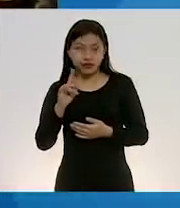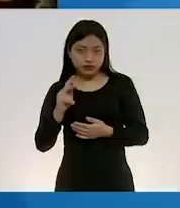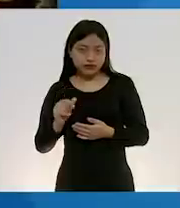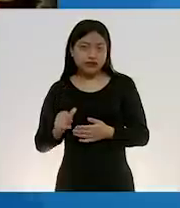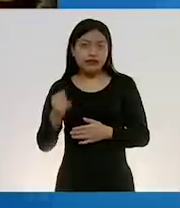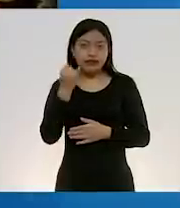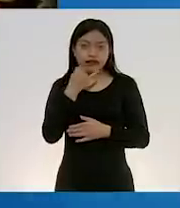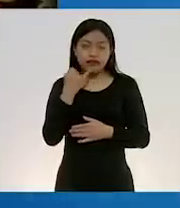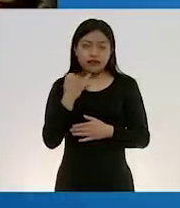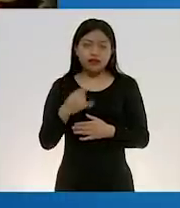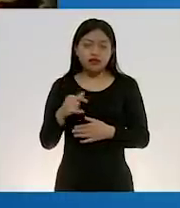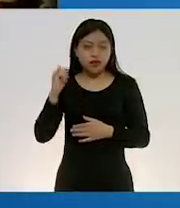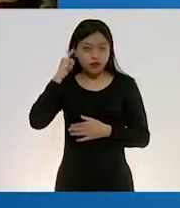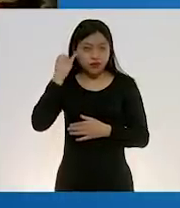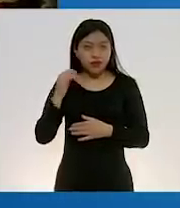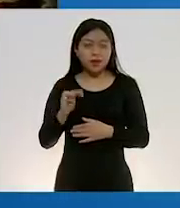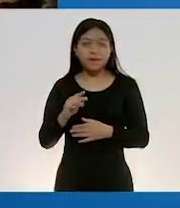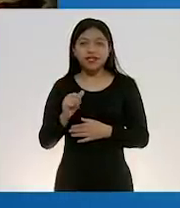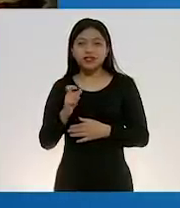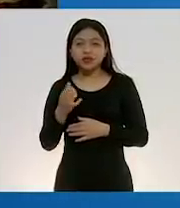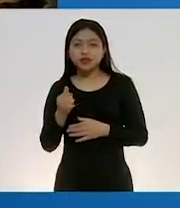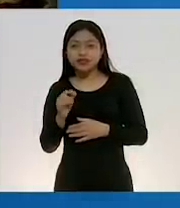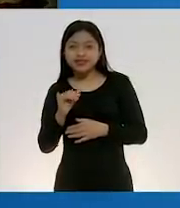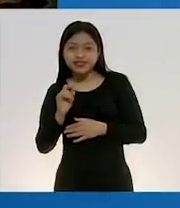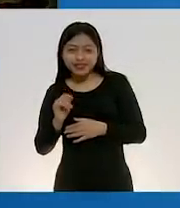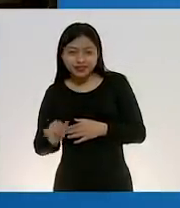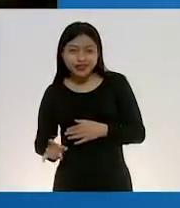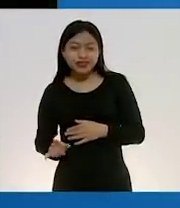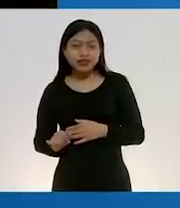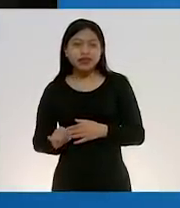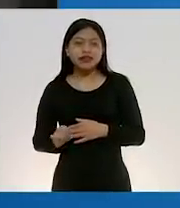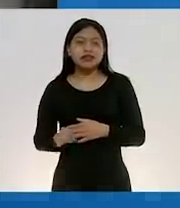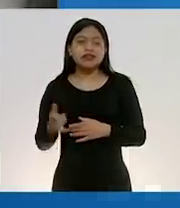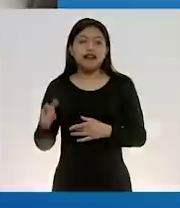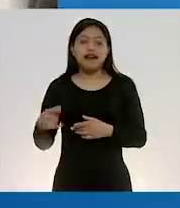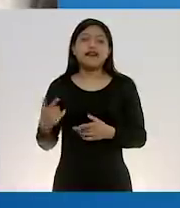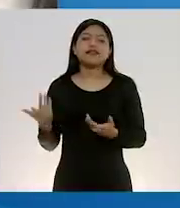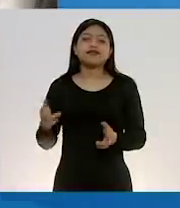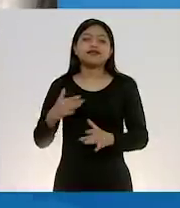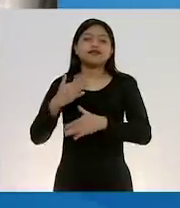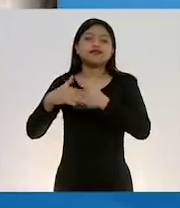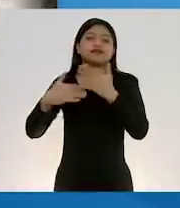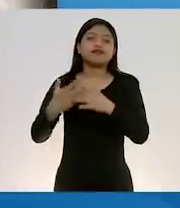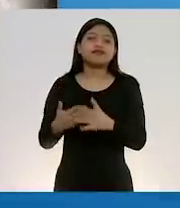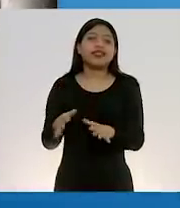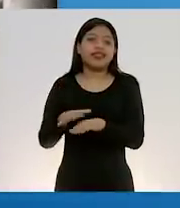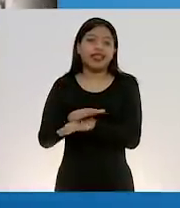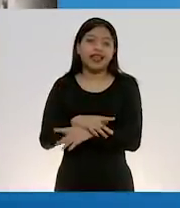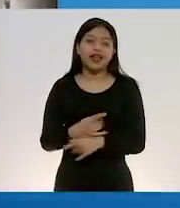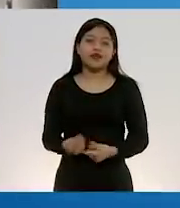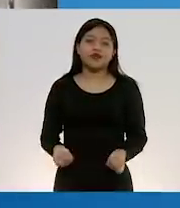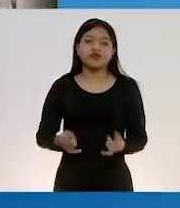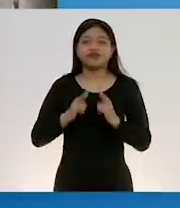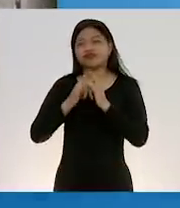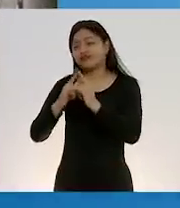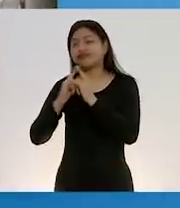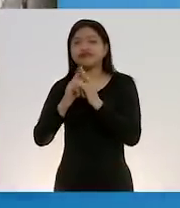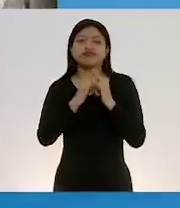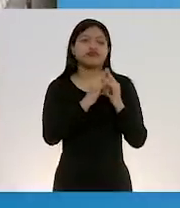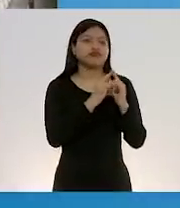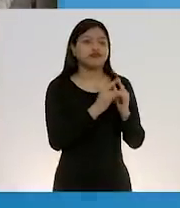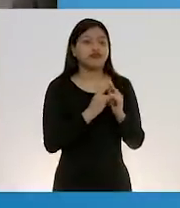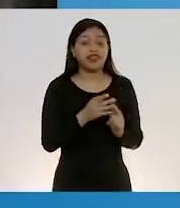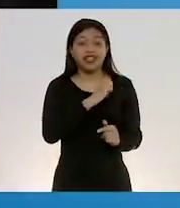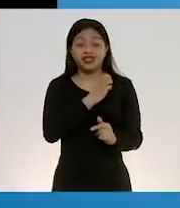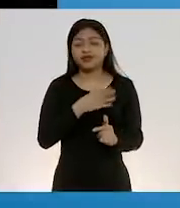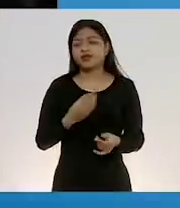dice Macuiltianquistli, de donde se deriva el vocablo tianguis. Con la llegada de los españoles, llegaron nuevos